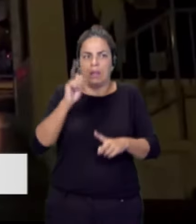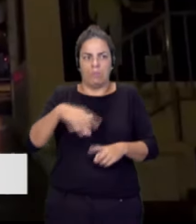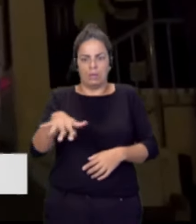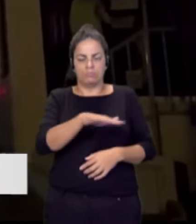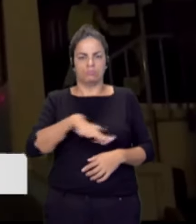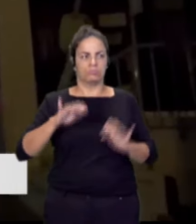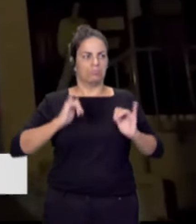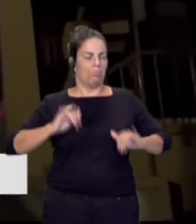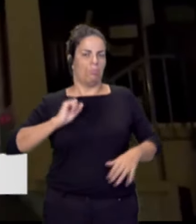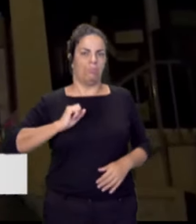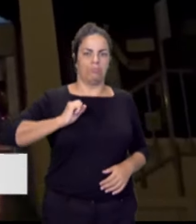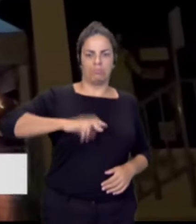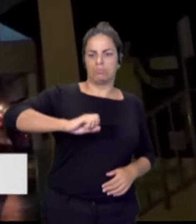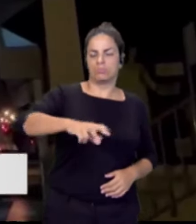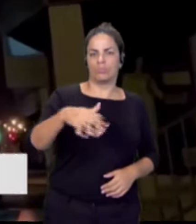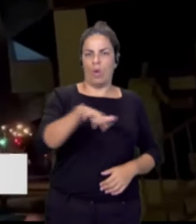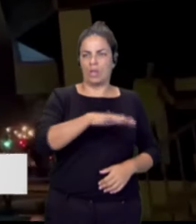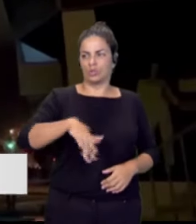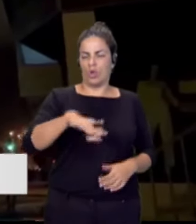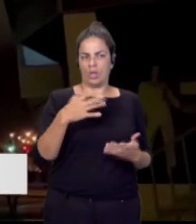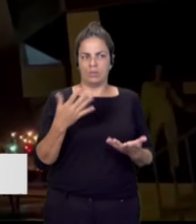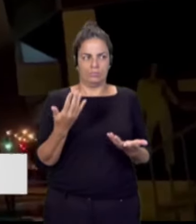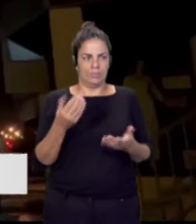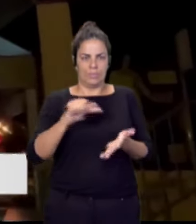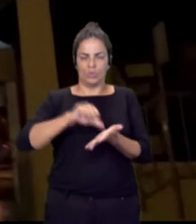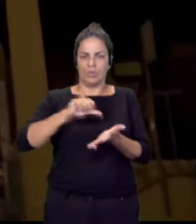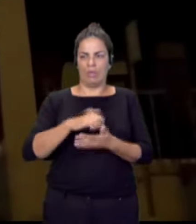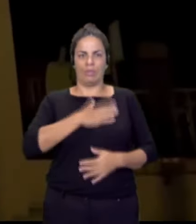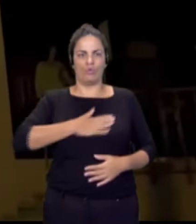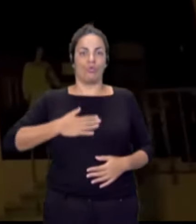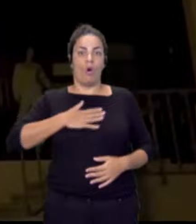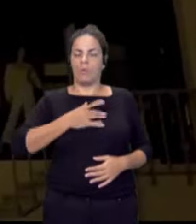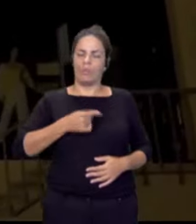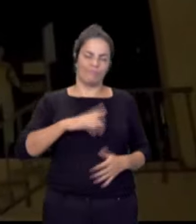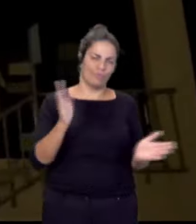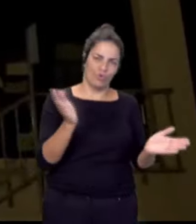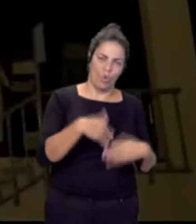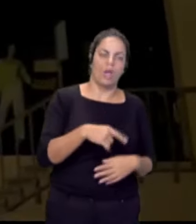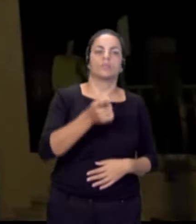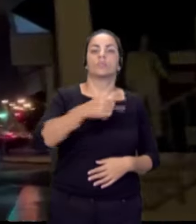zonas comunes de la ciudad con comodidad. Esto es lo que ellos piden.